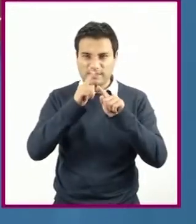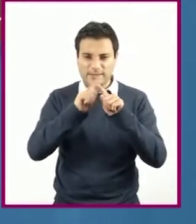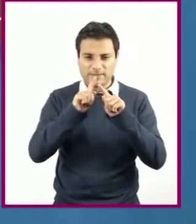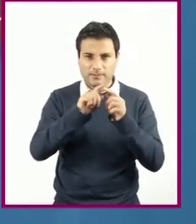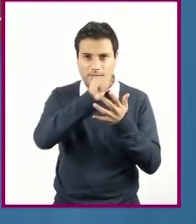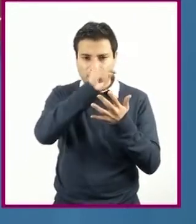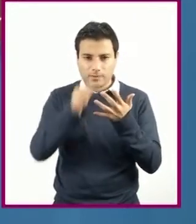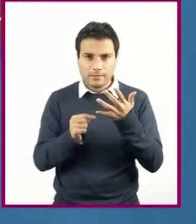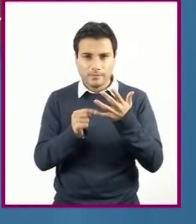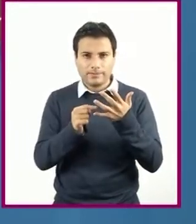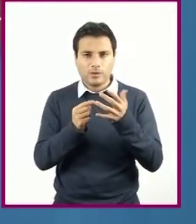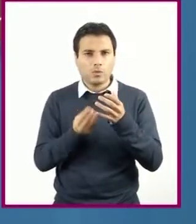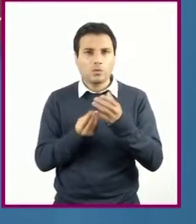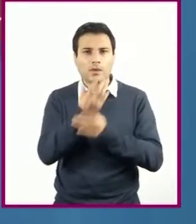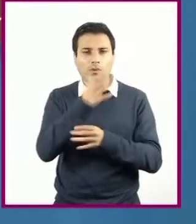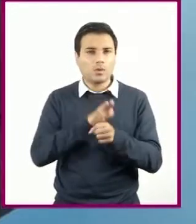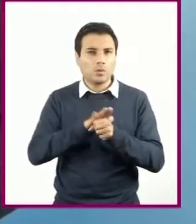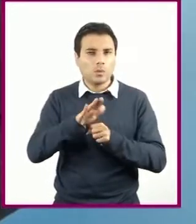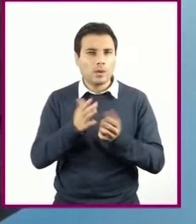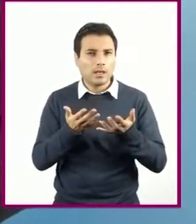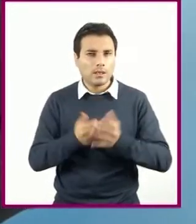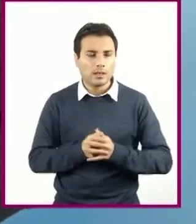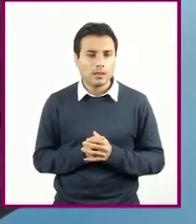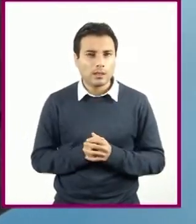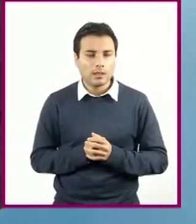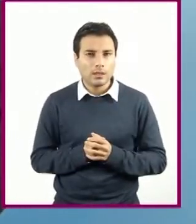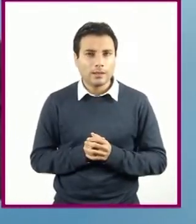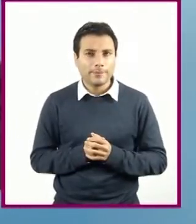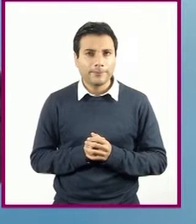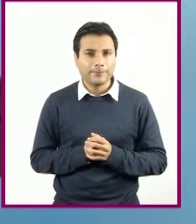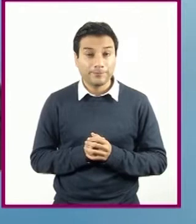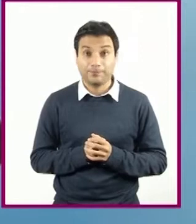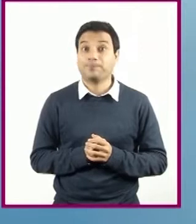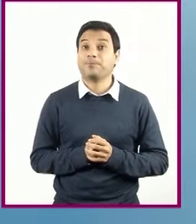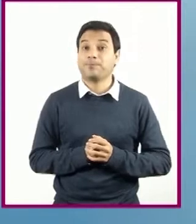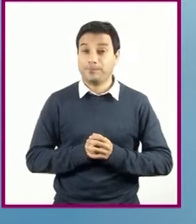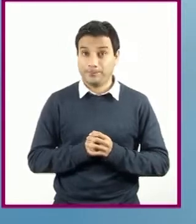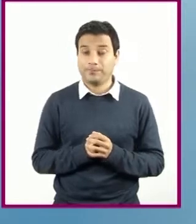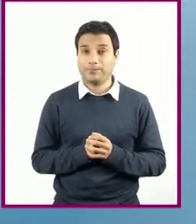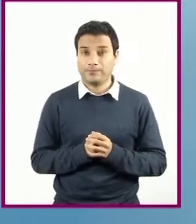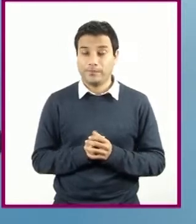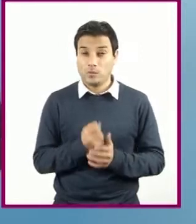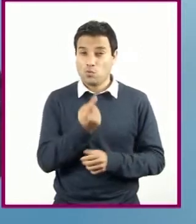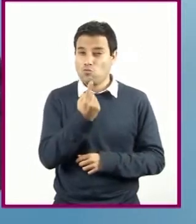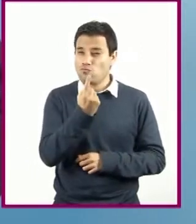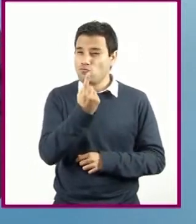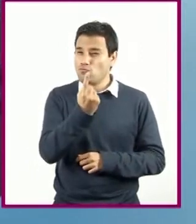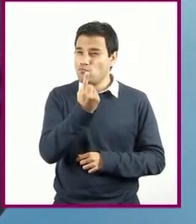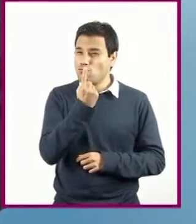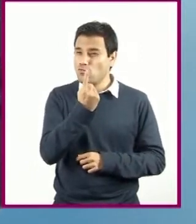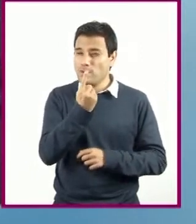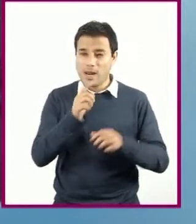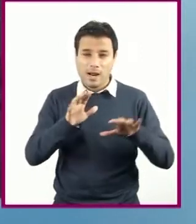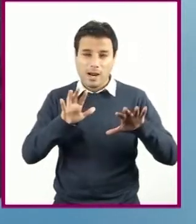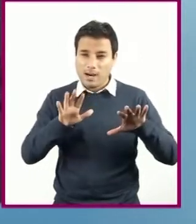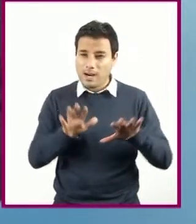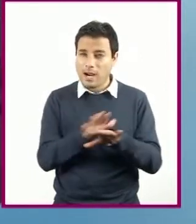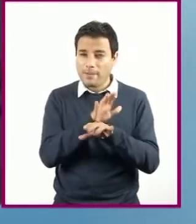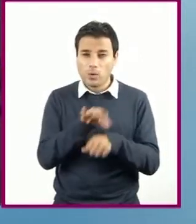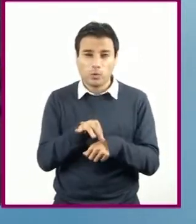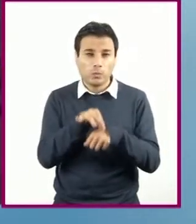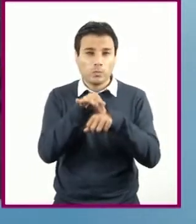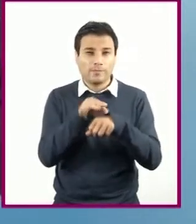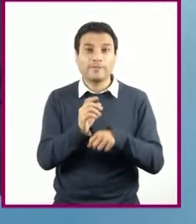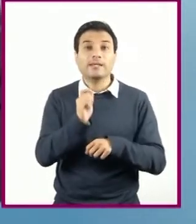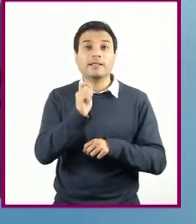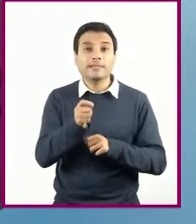en la segunda mitad del siglo XIX? Sin duda, uno de los principales cambios que denotan en esta